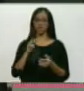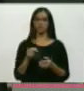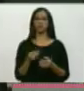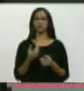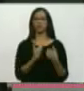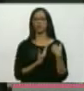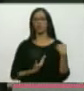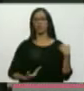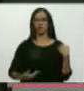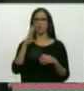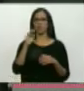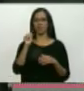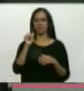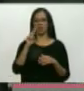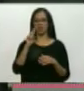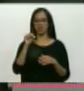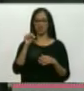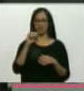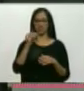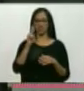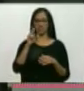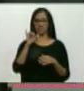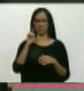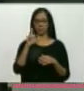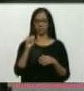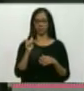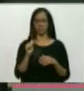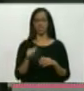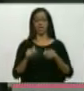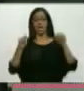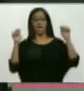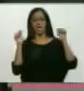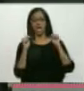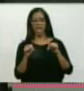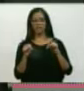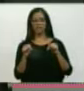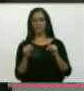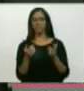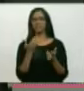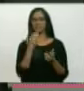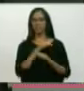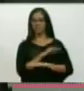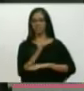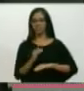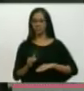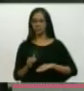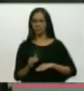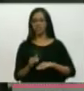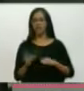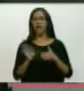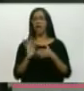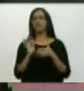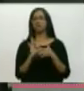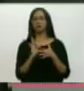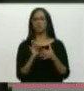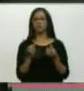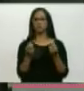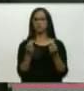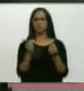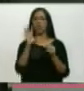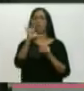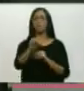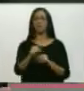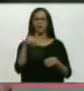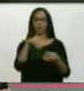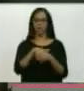Barranquilla. Están en la costa en función o en base de la compra de votos. Merlano tiene